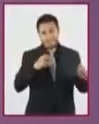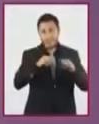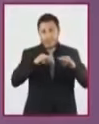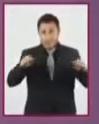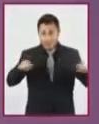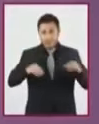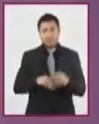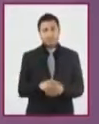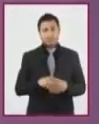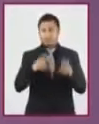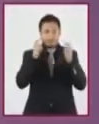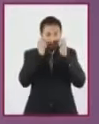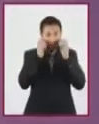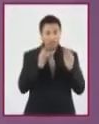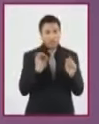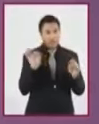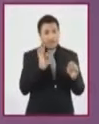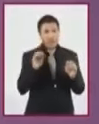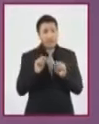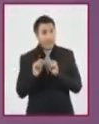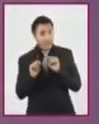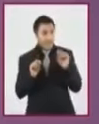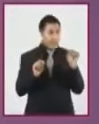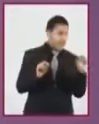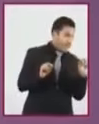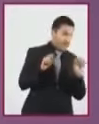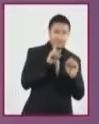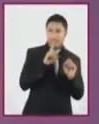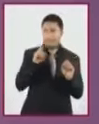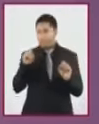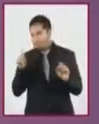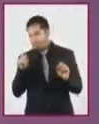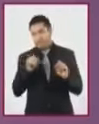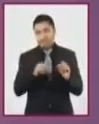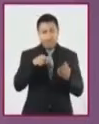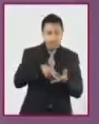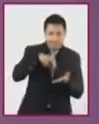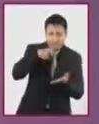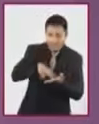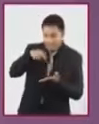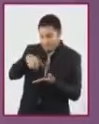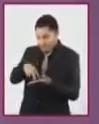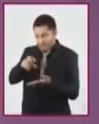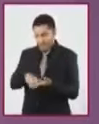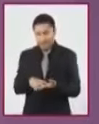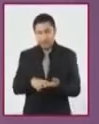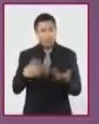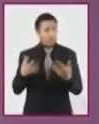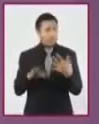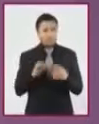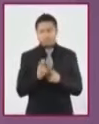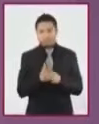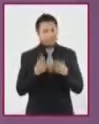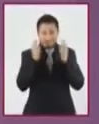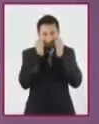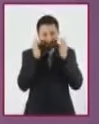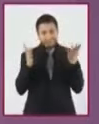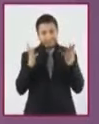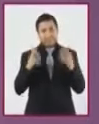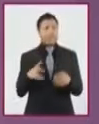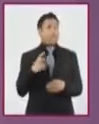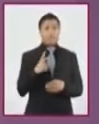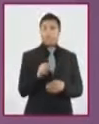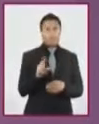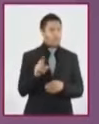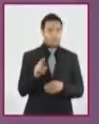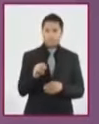metros. Y no importa si vamos hacia la izquierda, hacia la derecha, saltando, brincando, no importa. No, eso